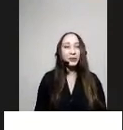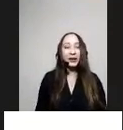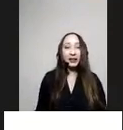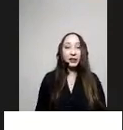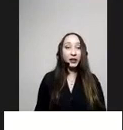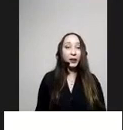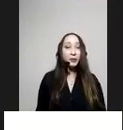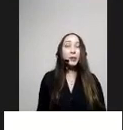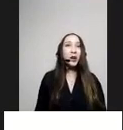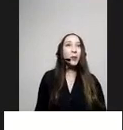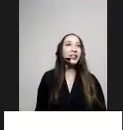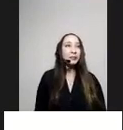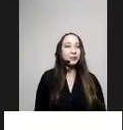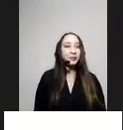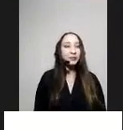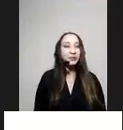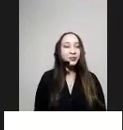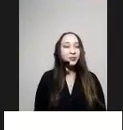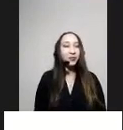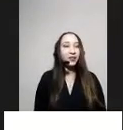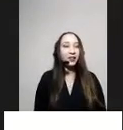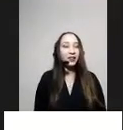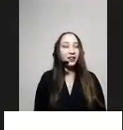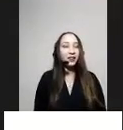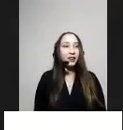Consultores. Entonces, bueno, vamos a comenzar.